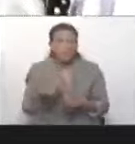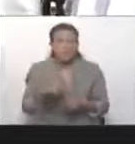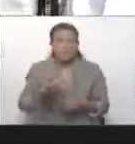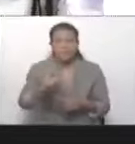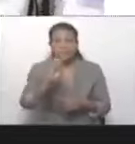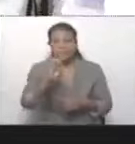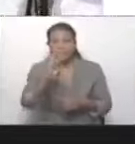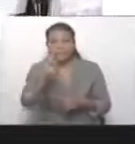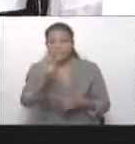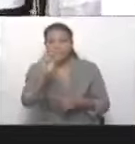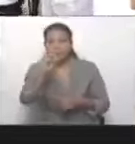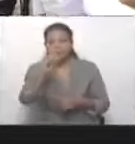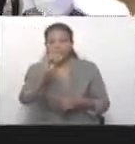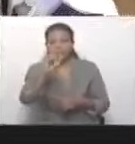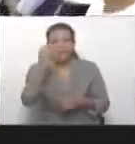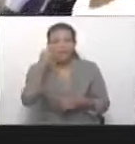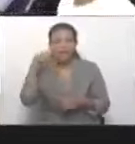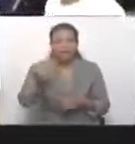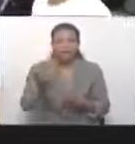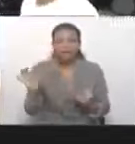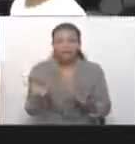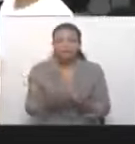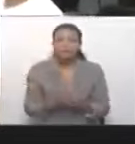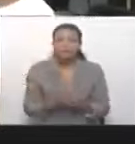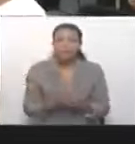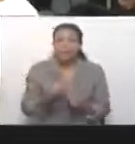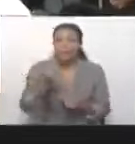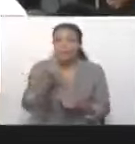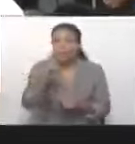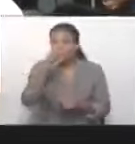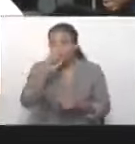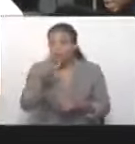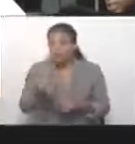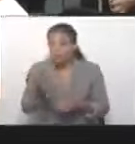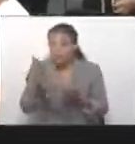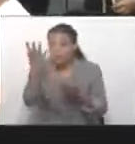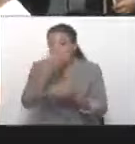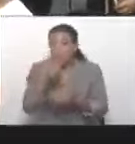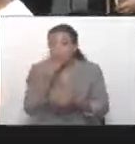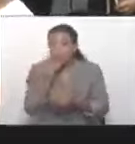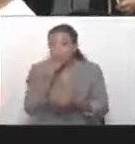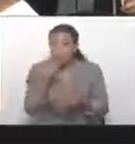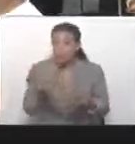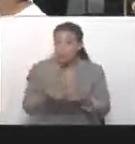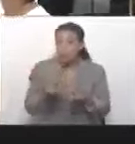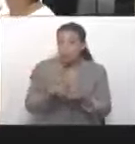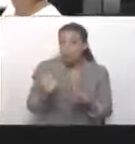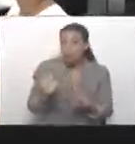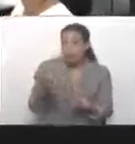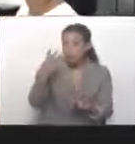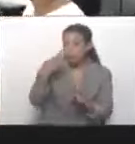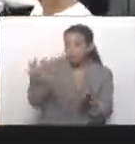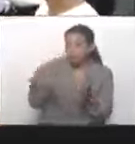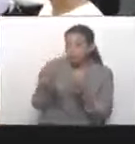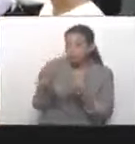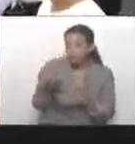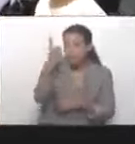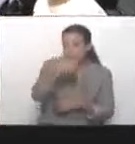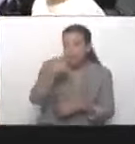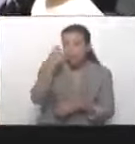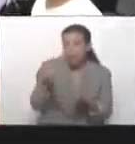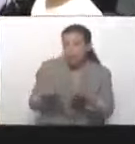yo. ¿Qué edad tienes tú, Sebastián? 12 años. Te pareces a mí cuando yo tenía esa edad, ¿vale? ¿Verdad,